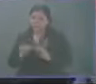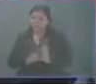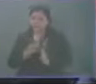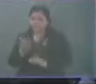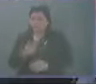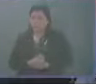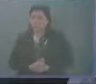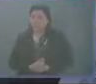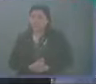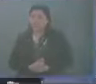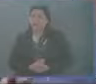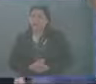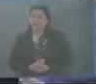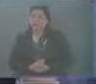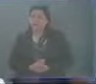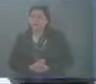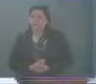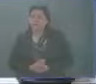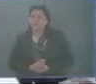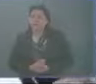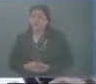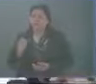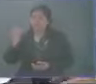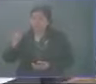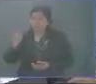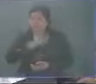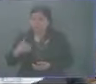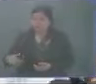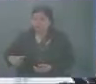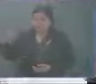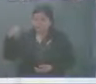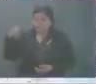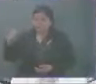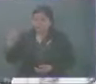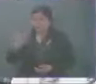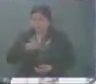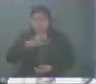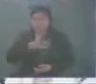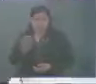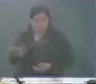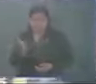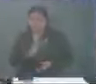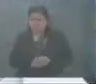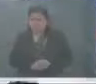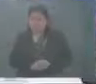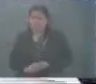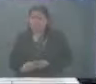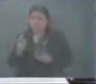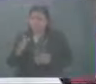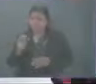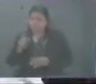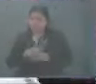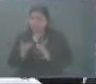mencionar. Para ponerlo en orden también. No, es que el presidente me quiso delegar a mí, pero usted la tiene. No, solo que está pidiendo la palabra